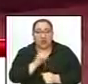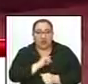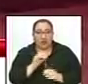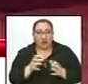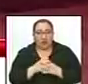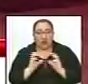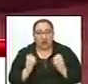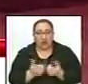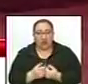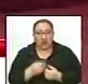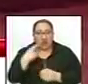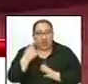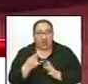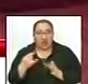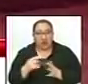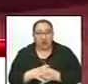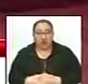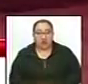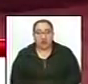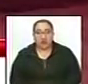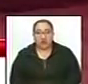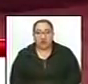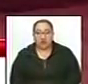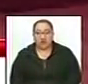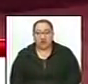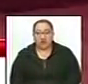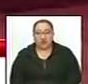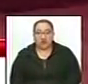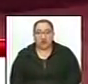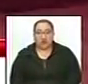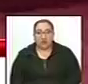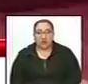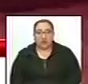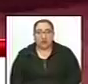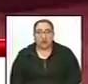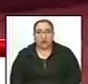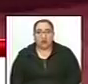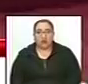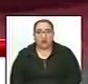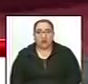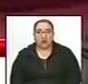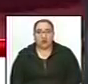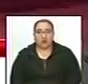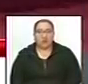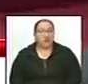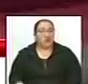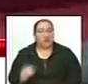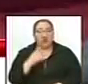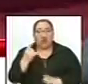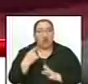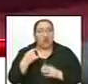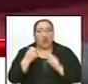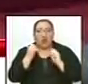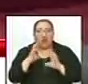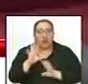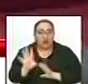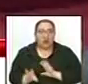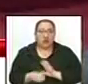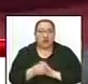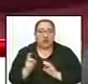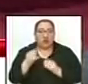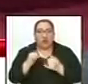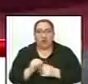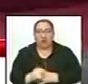institucionalidad. El audio materia de investigación en este caso, presidente, no es los audios de la vergüenza. No están dentro